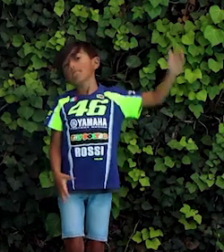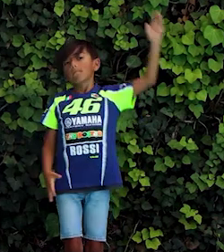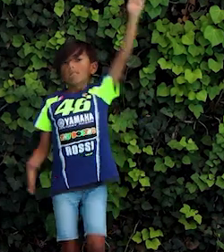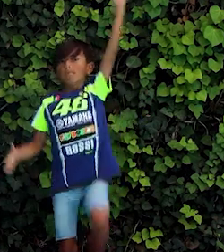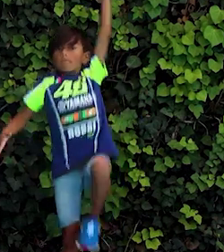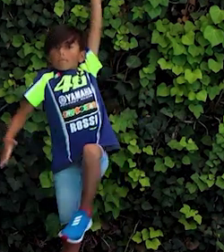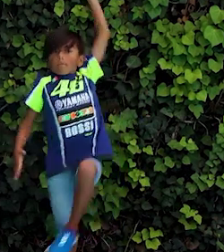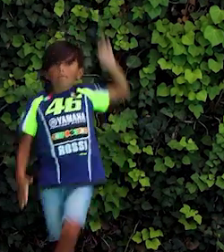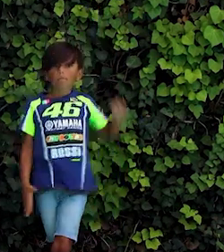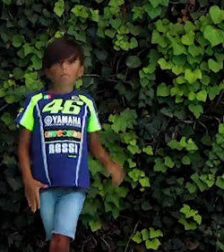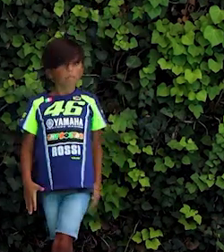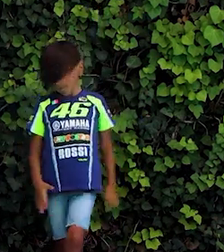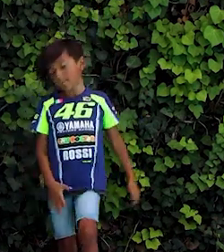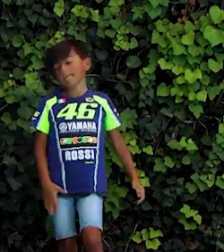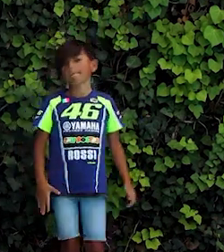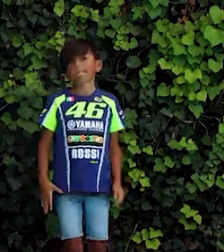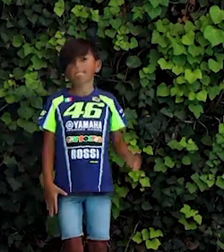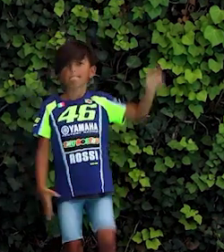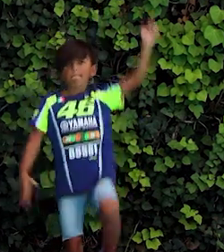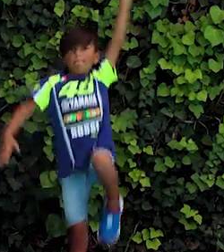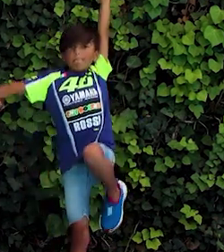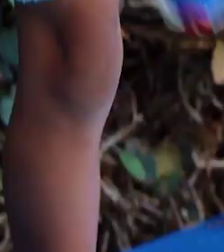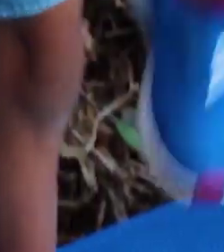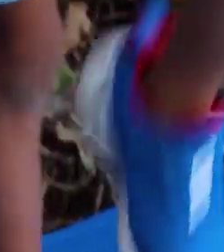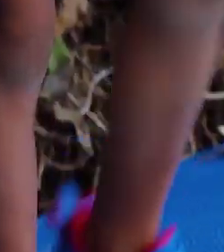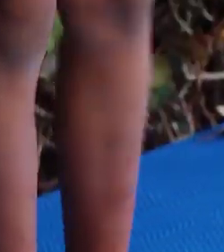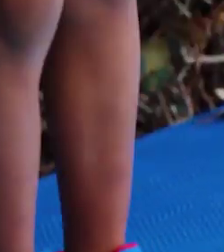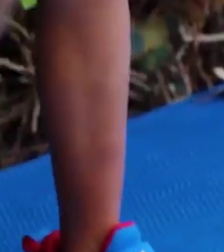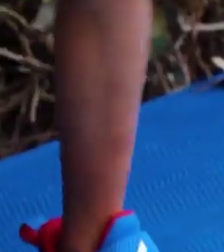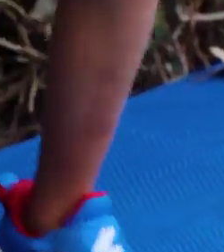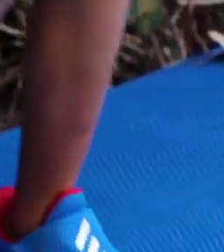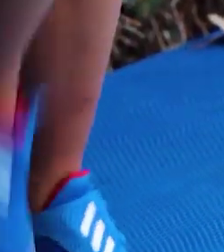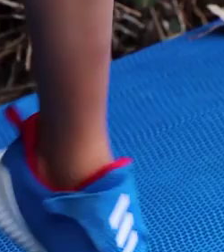de tal manera que te puedas sentir a gusto.